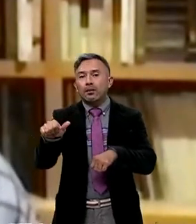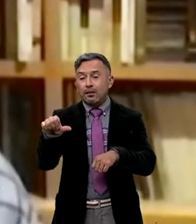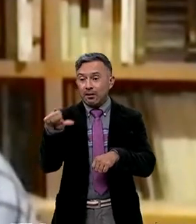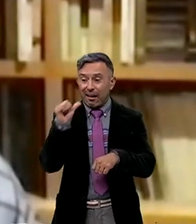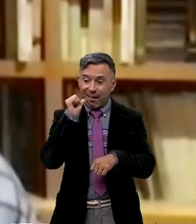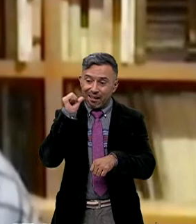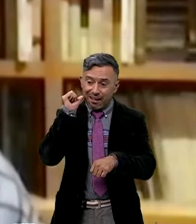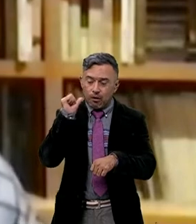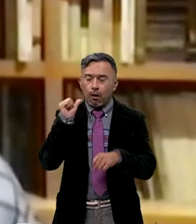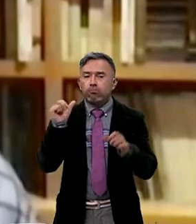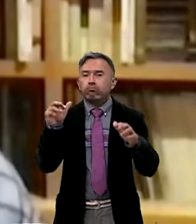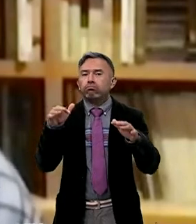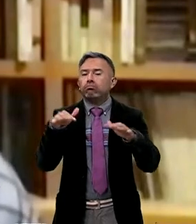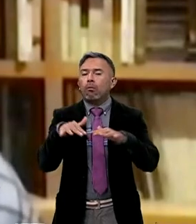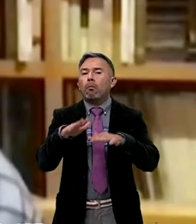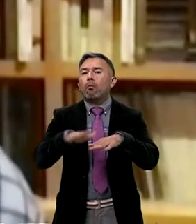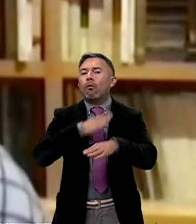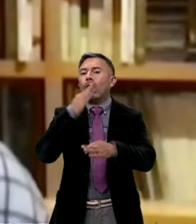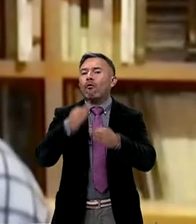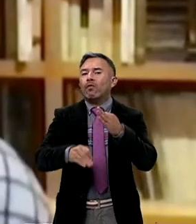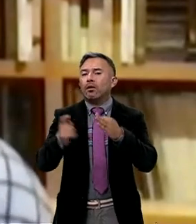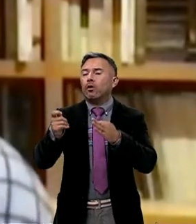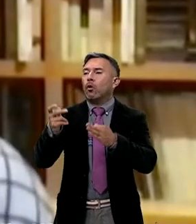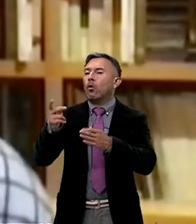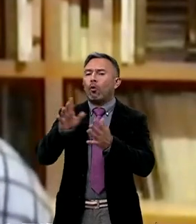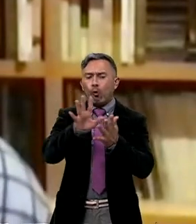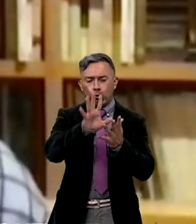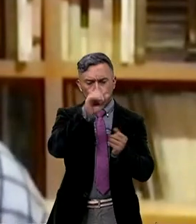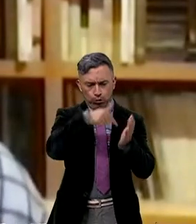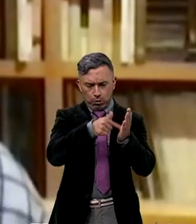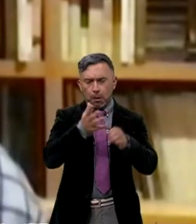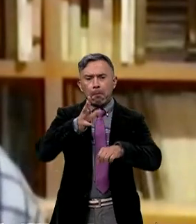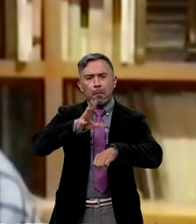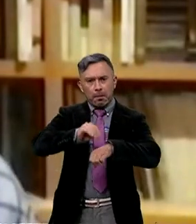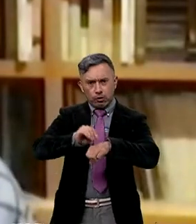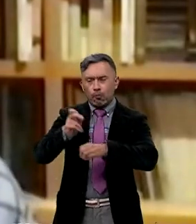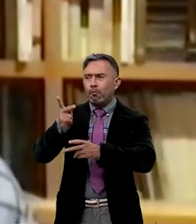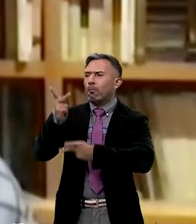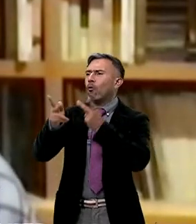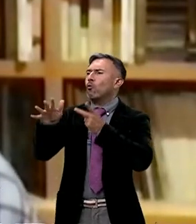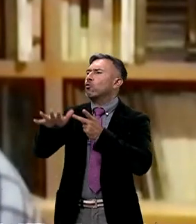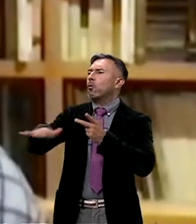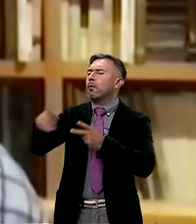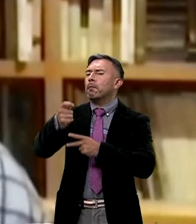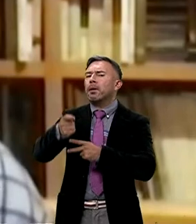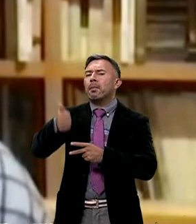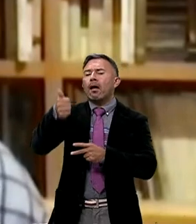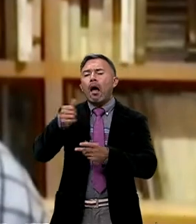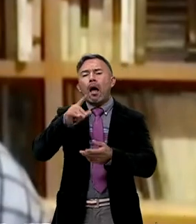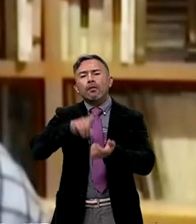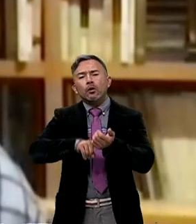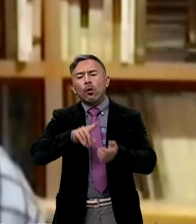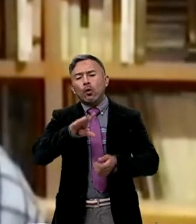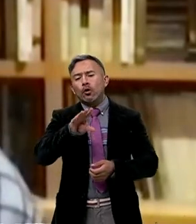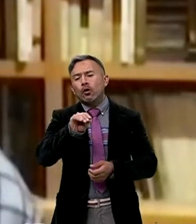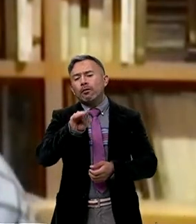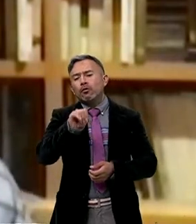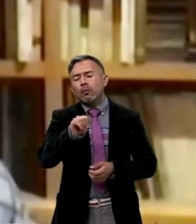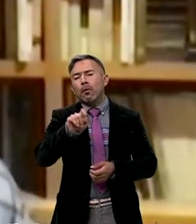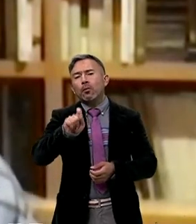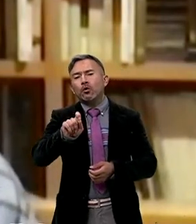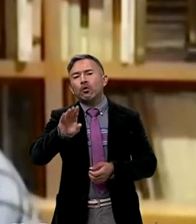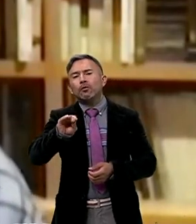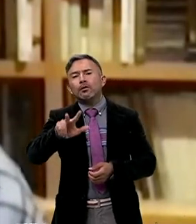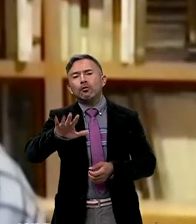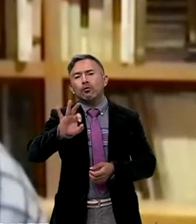la primera consulta popular con base constitucional instalando el 99.98 por ciento de las